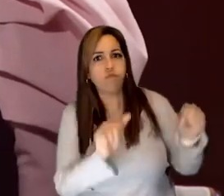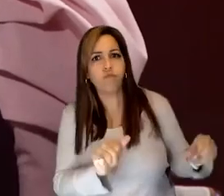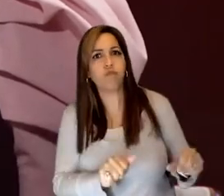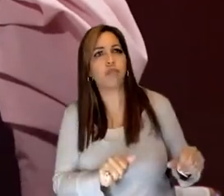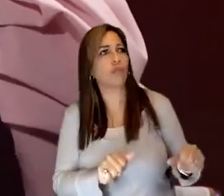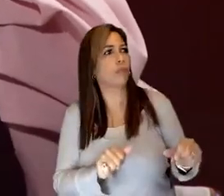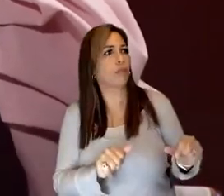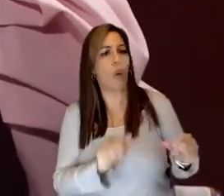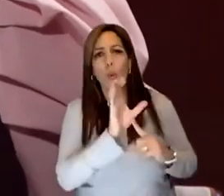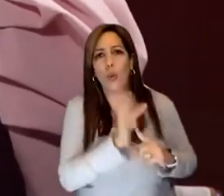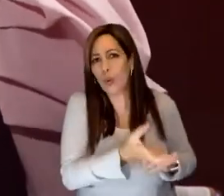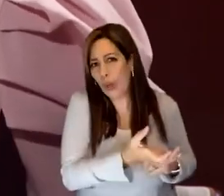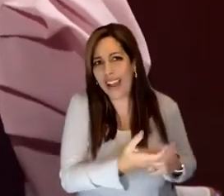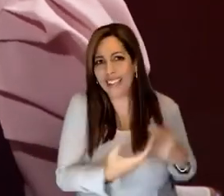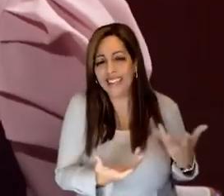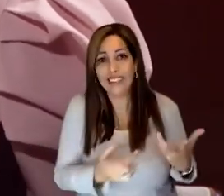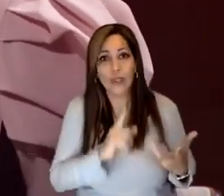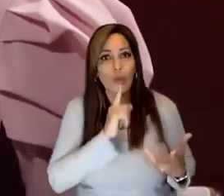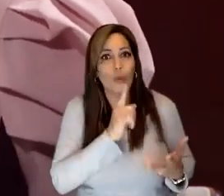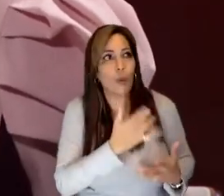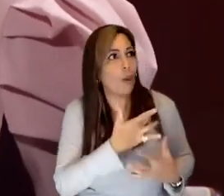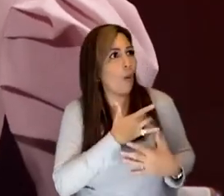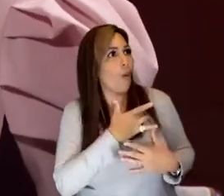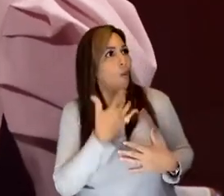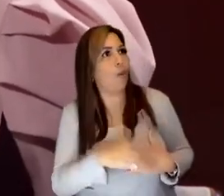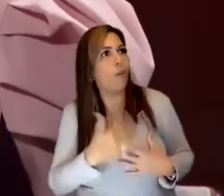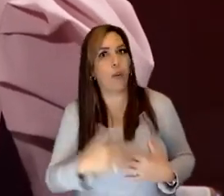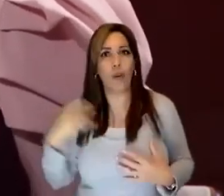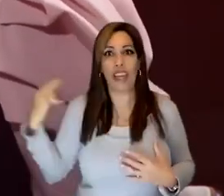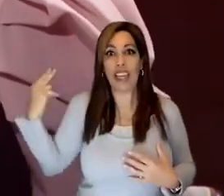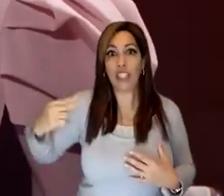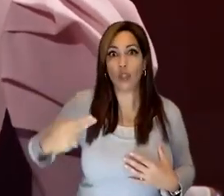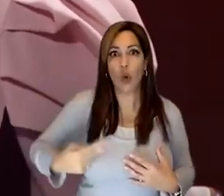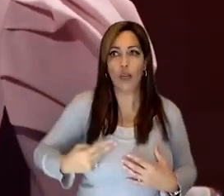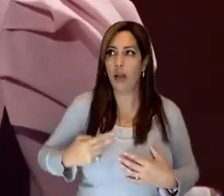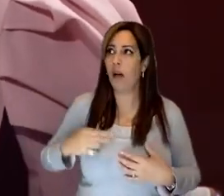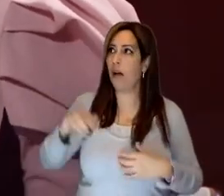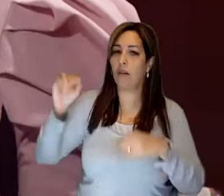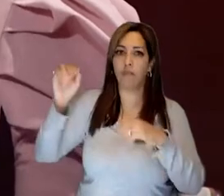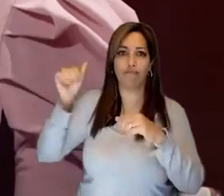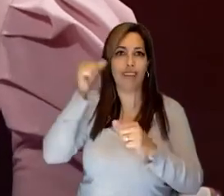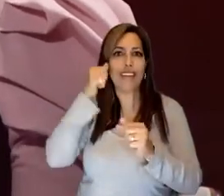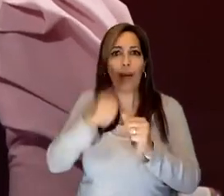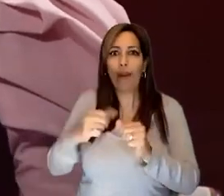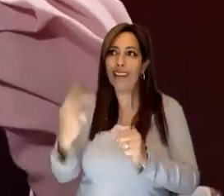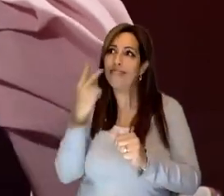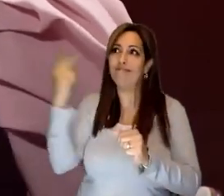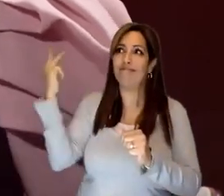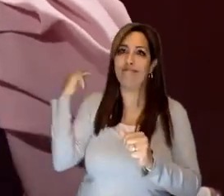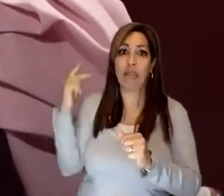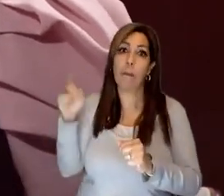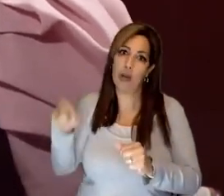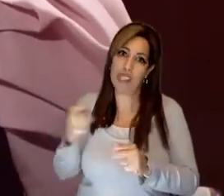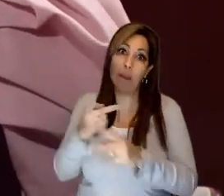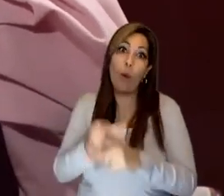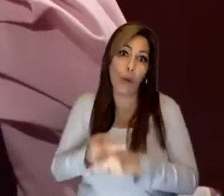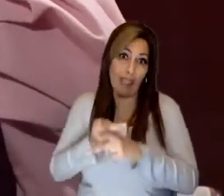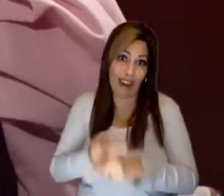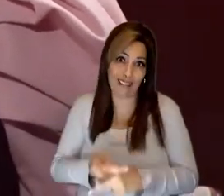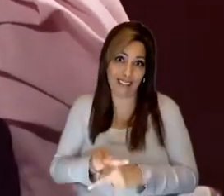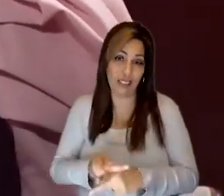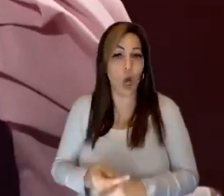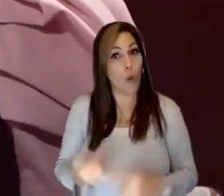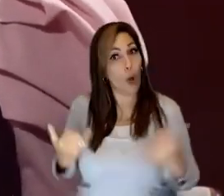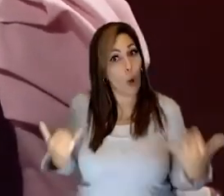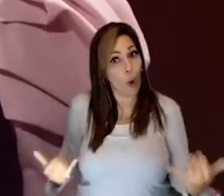por sus activos arquitectónicos o culturales nos llenan de historia, pero hay que cuidarlos y mantenerlos. Hoy la conversación